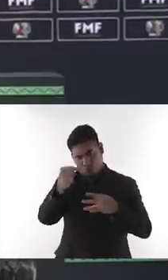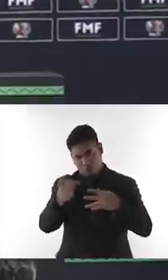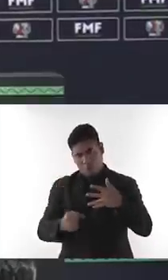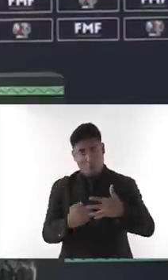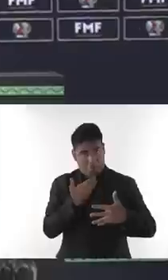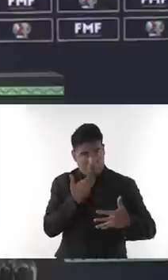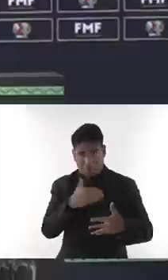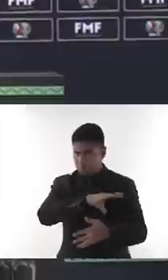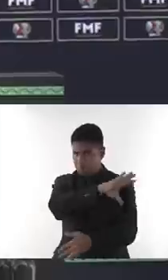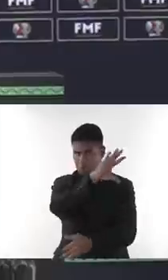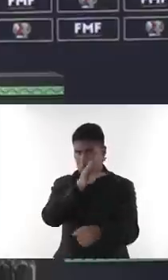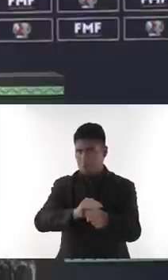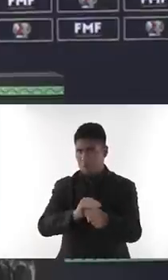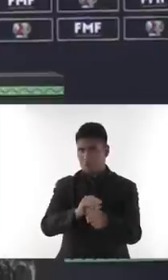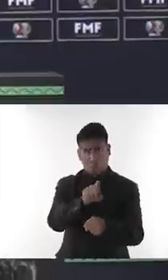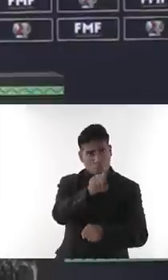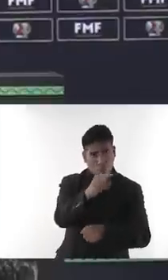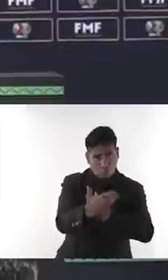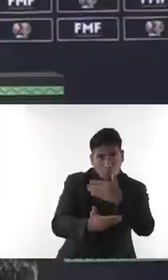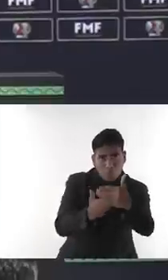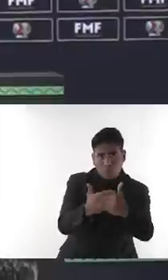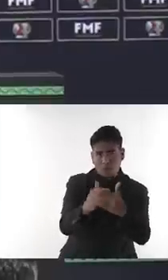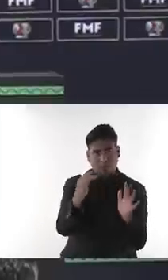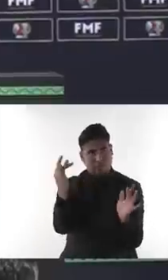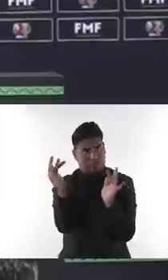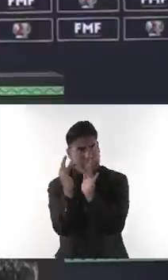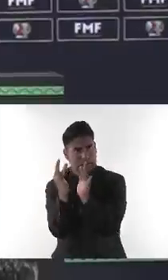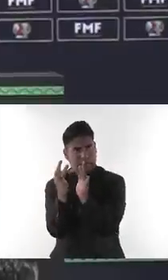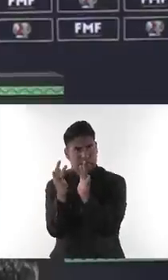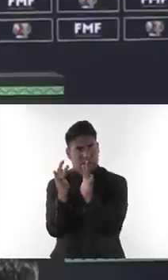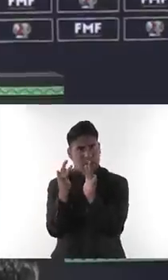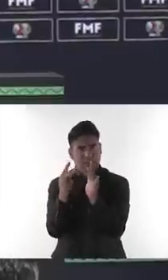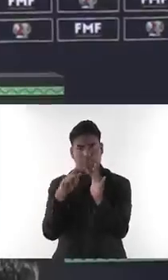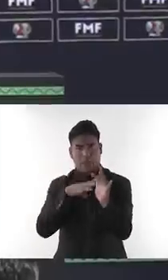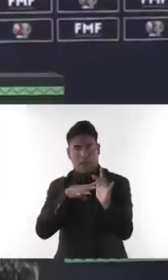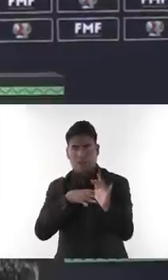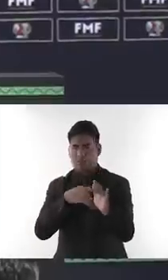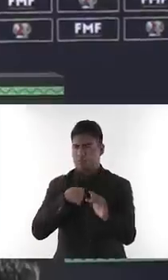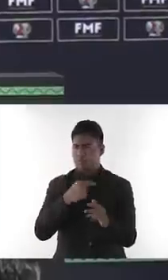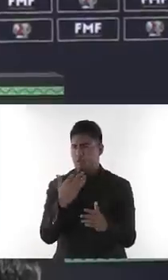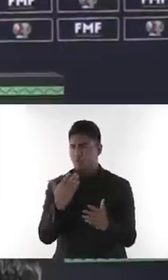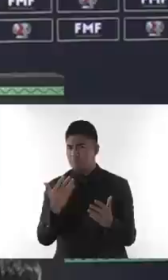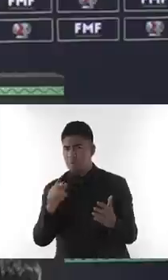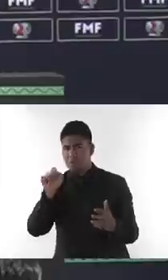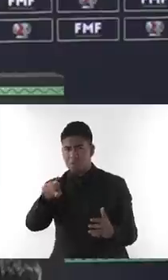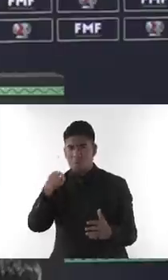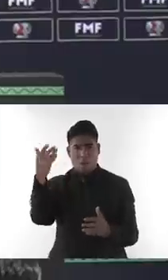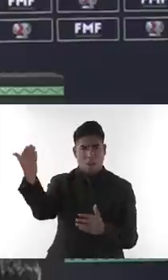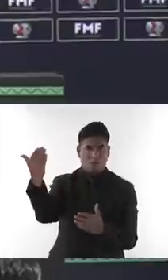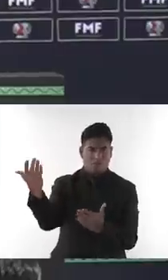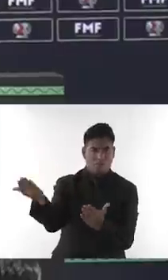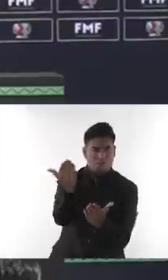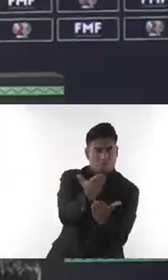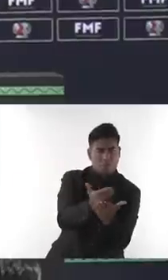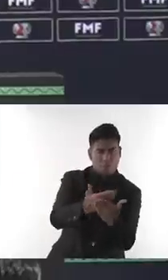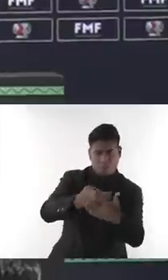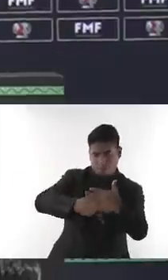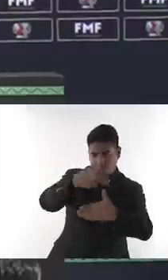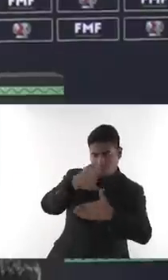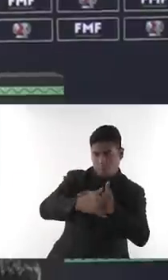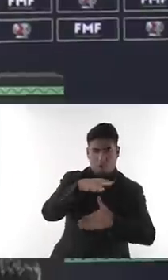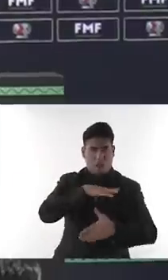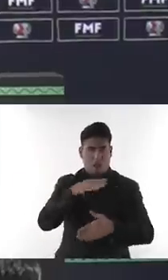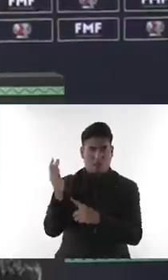o Ordiales? ¿Han contactado a Matías como para que les presente un proyecto?